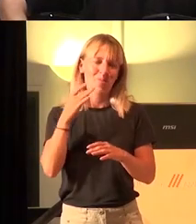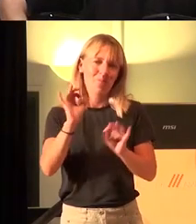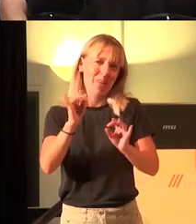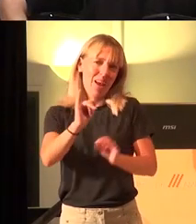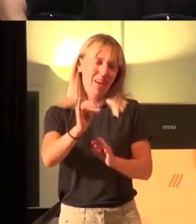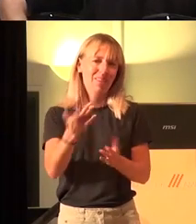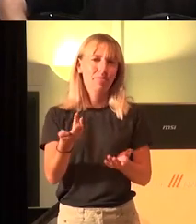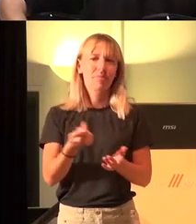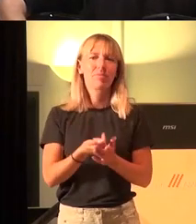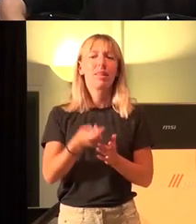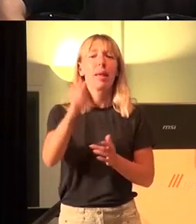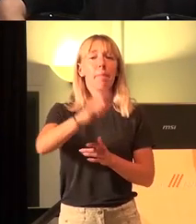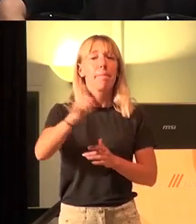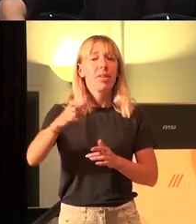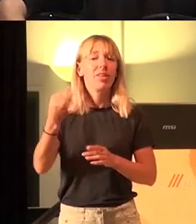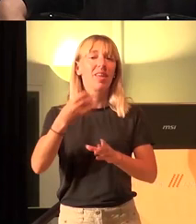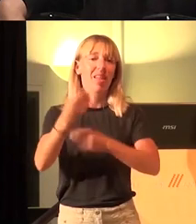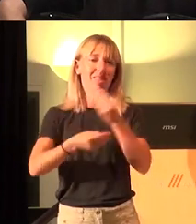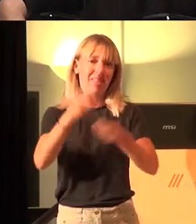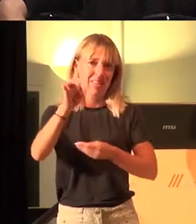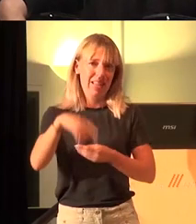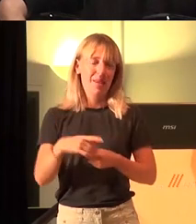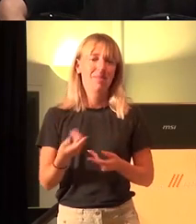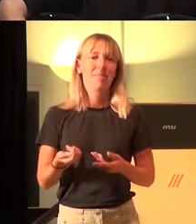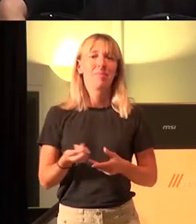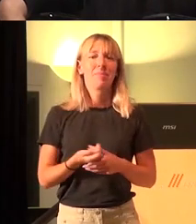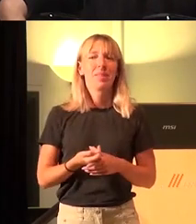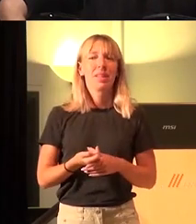grande y a las personas que lo hacéis también,